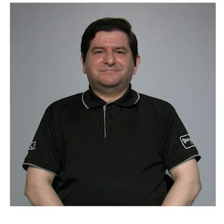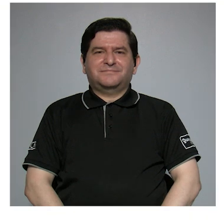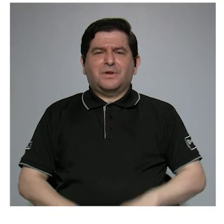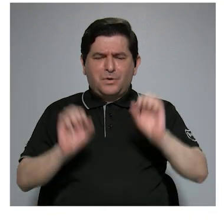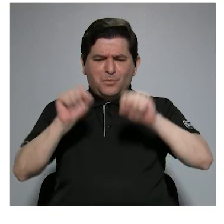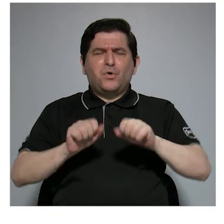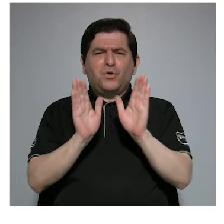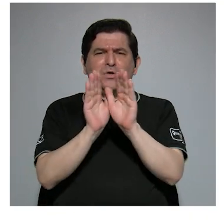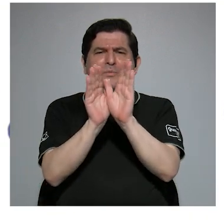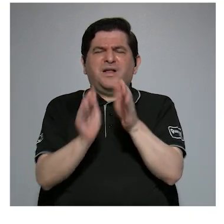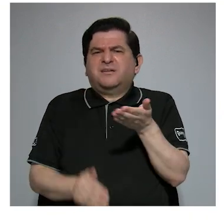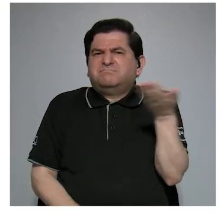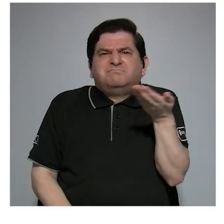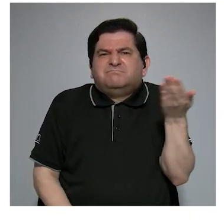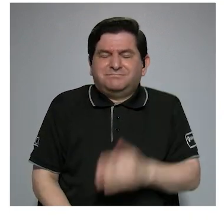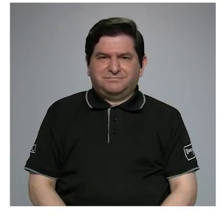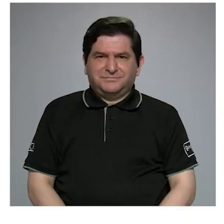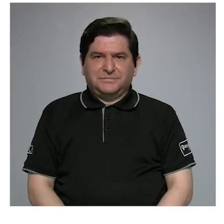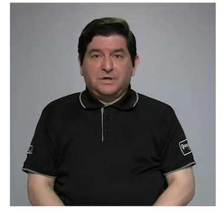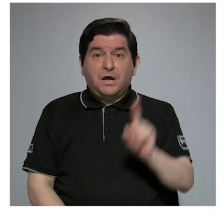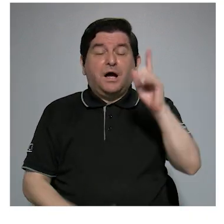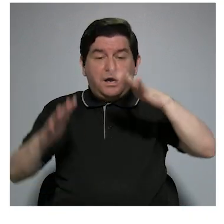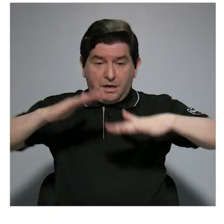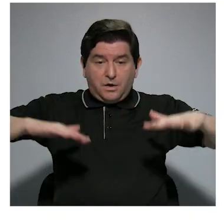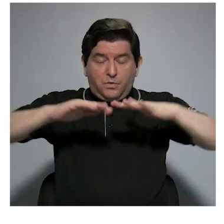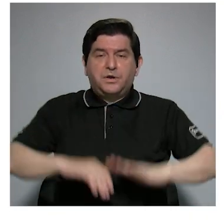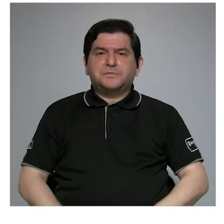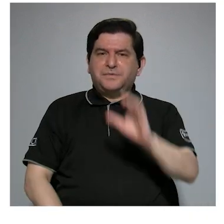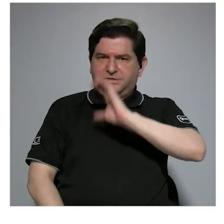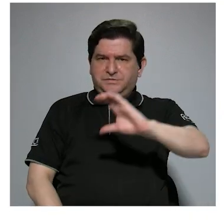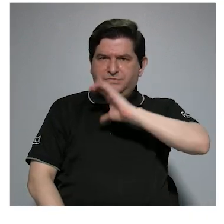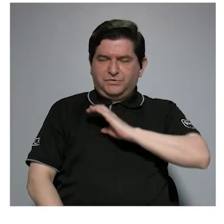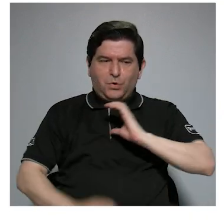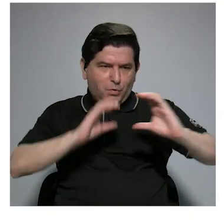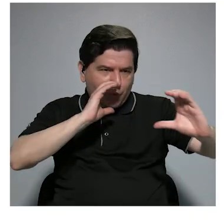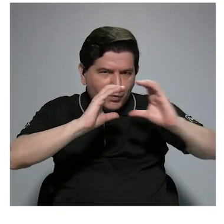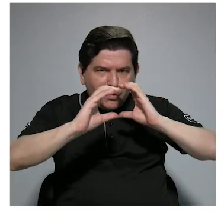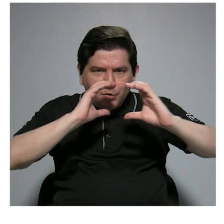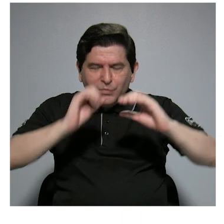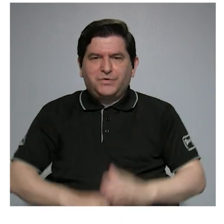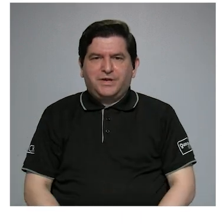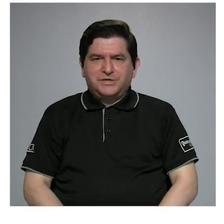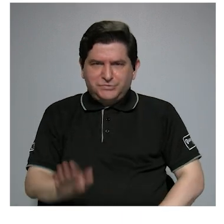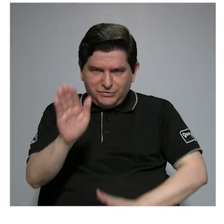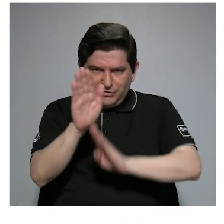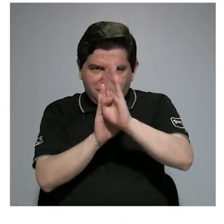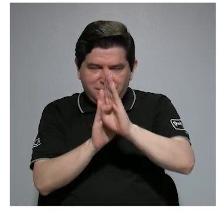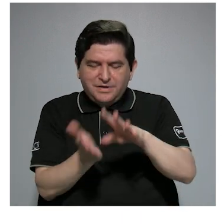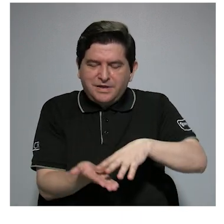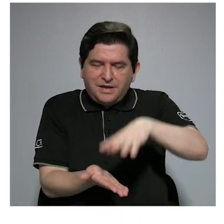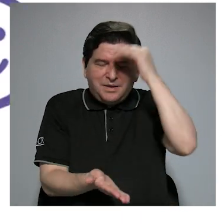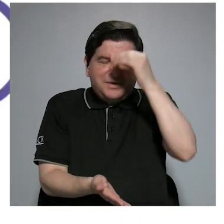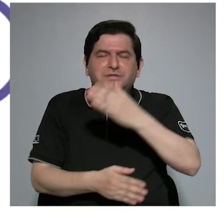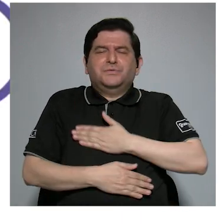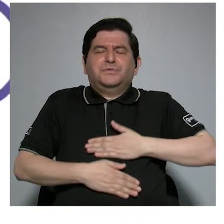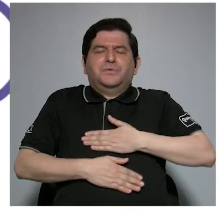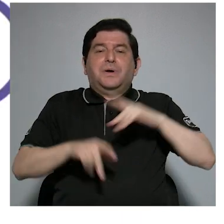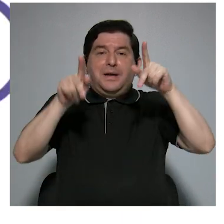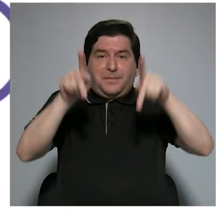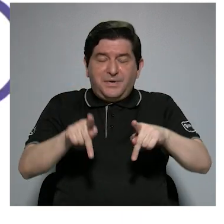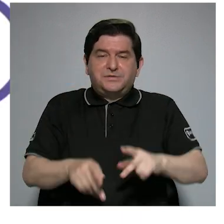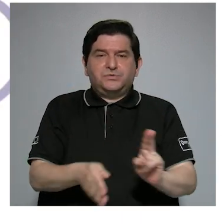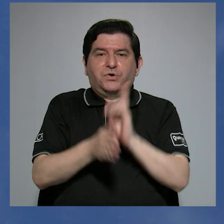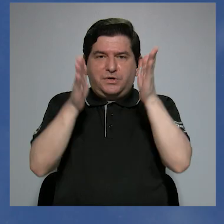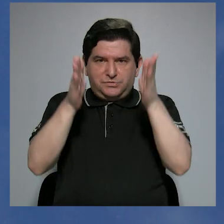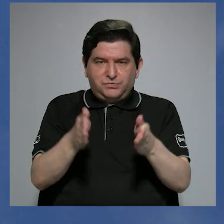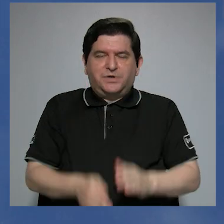¿Qué es Podemos Volar? Podemos Volar es un espacio que se caracteriza por la comunicación, desarrollo, aprendizaje y recreación para